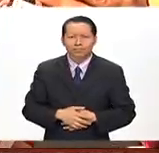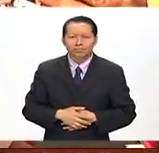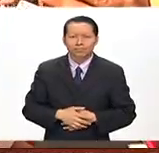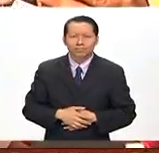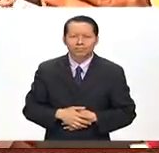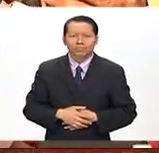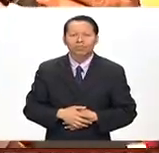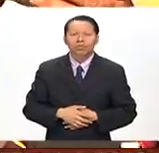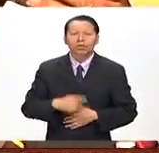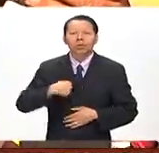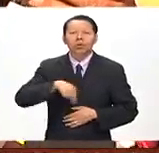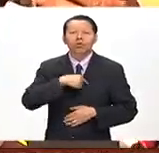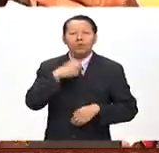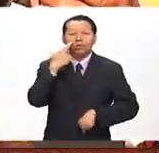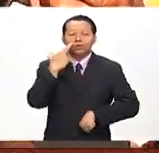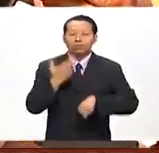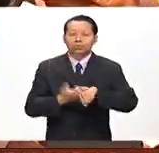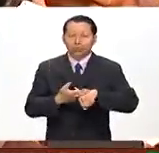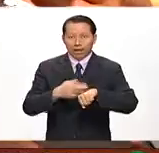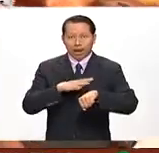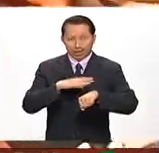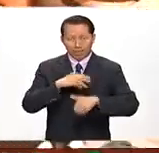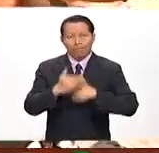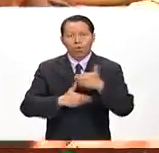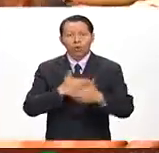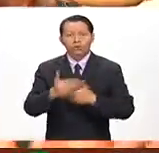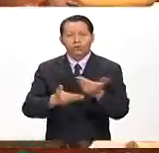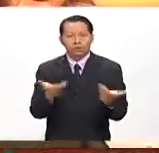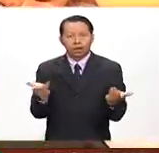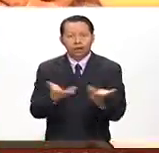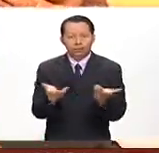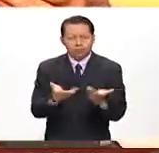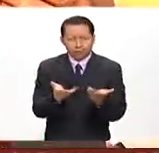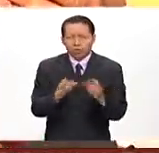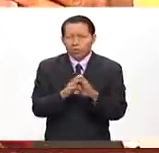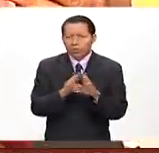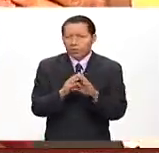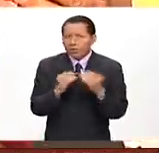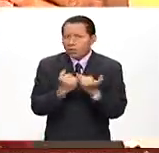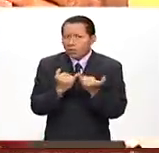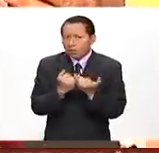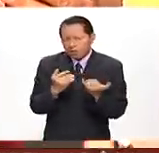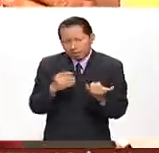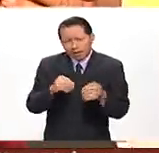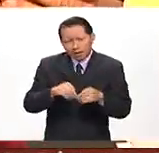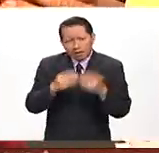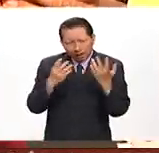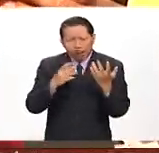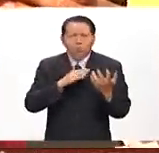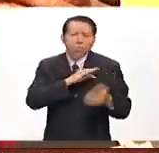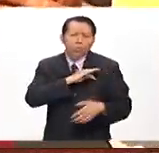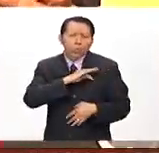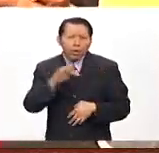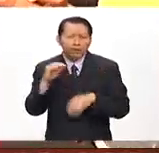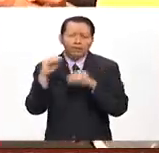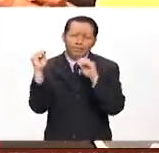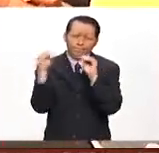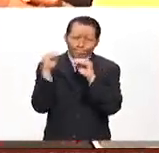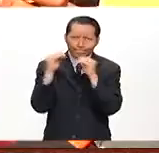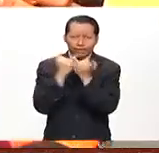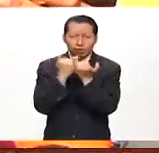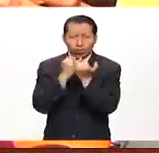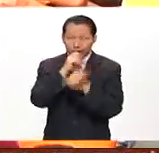A nosotros corresponde este proceso y esto no limita el que eventualmente se abra debate y eventualmente el Congreso, de